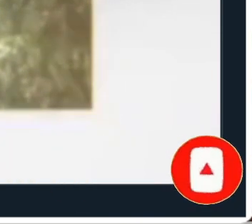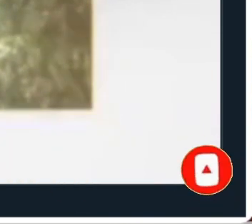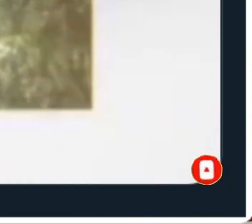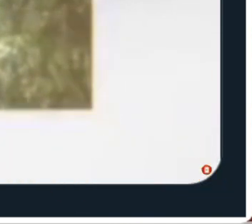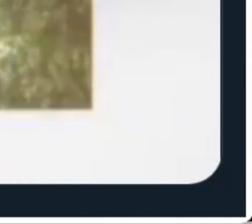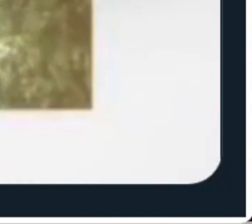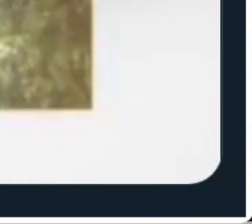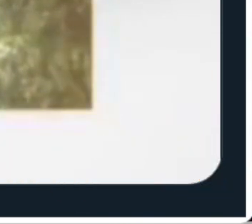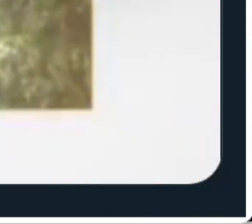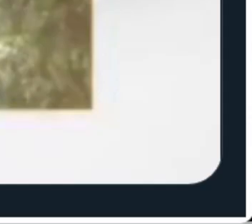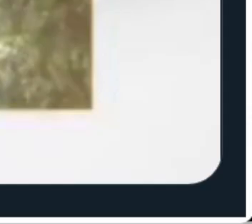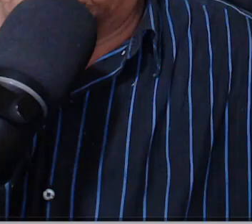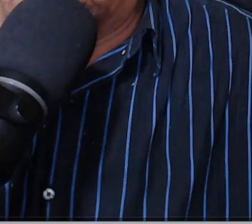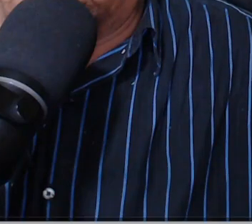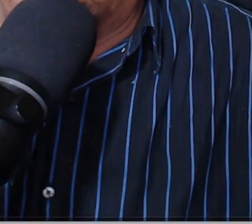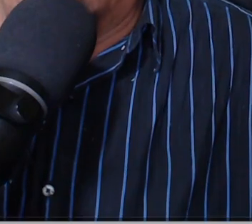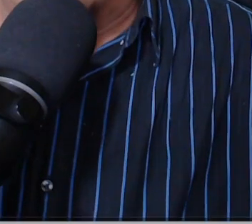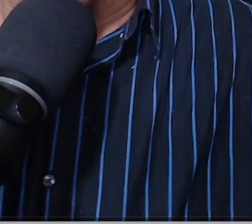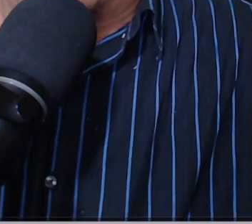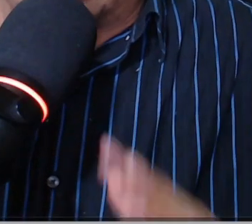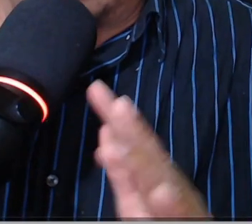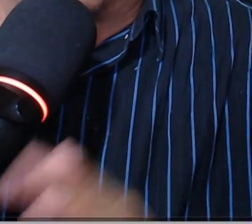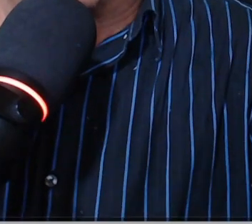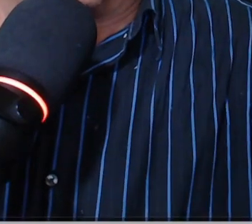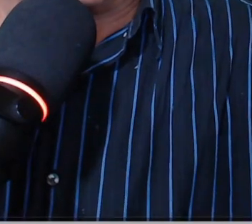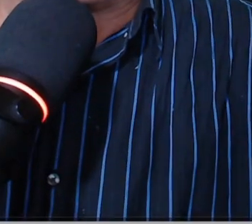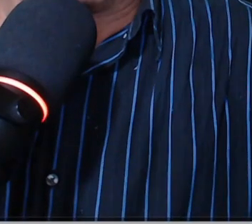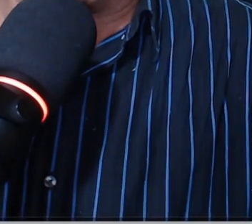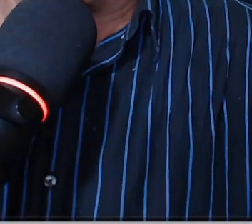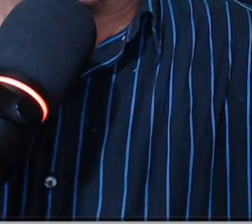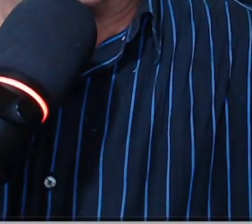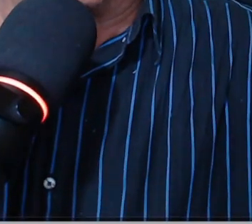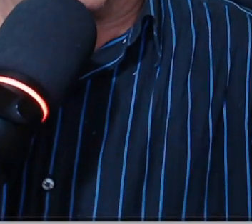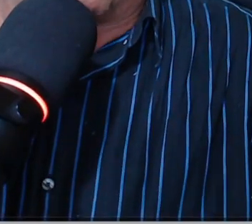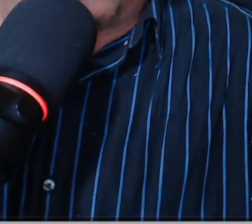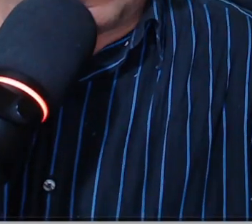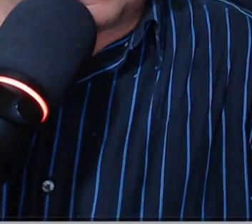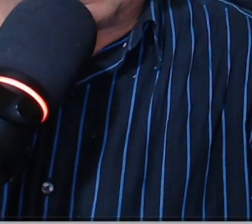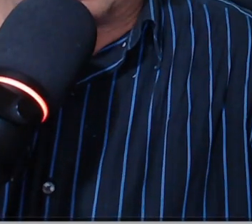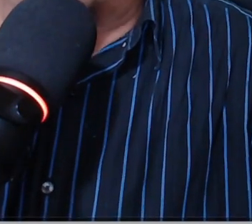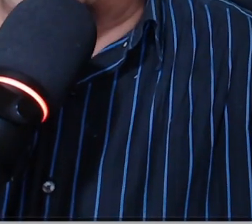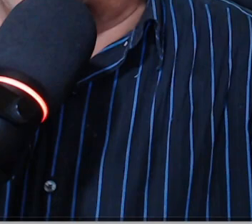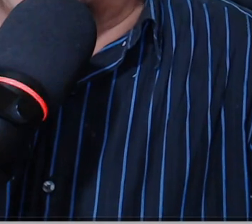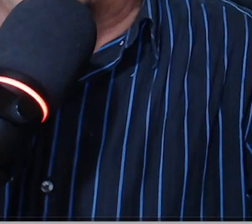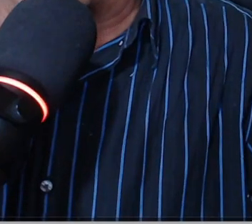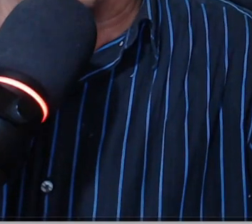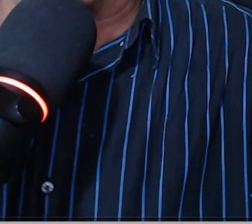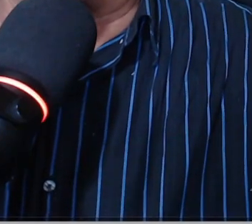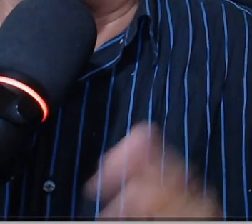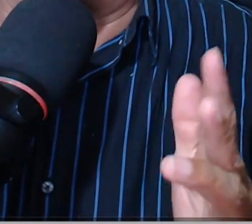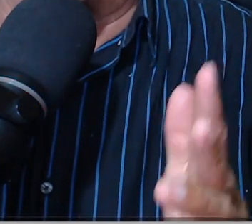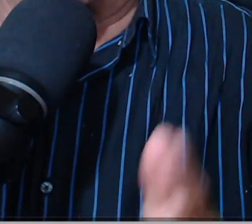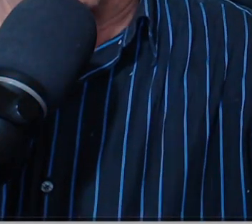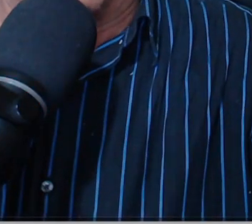el dar lo mejor de mí día con día. Amigos y amigas, ahora vamos a ir a la conferencia de la jefa de gobierno,